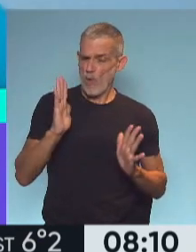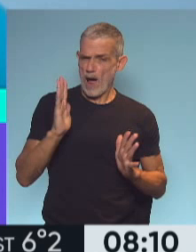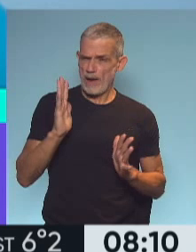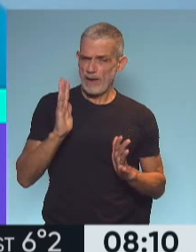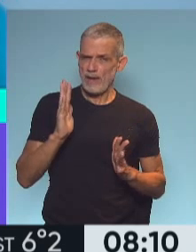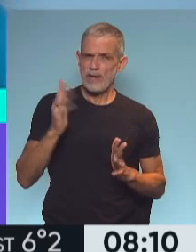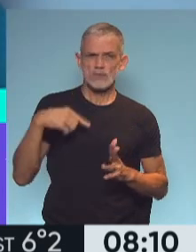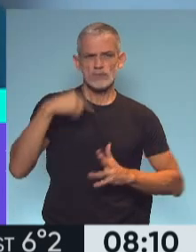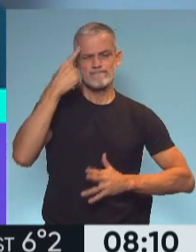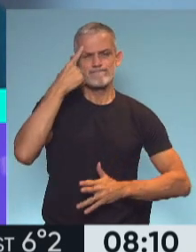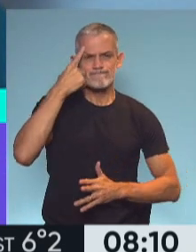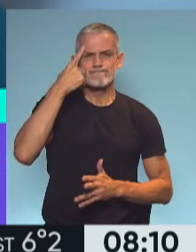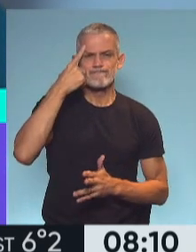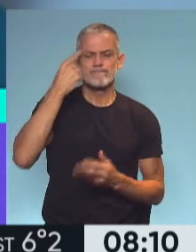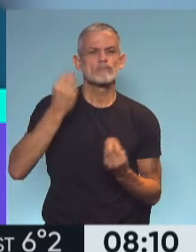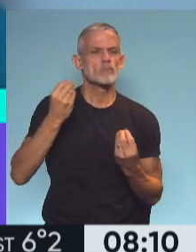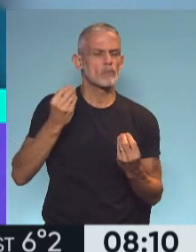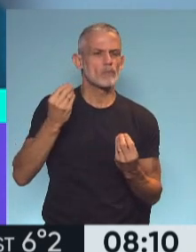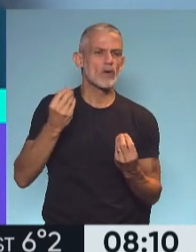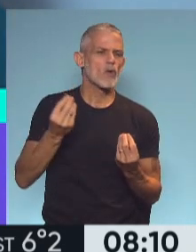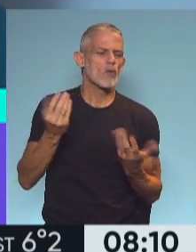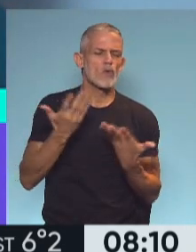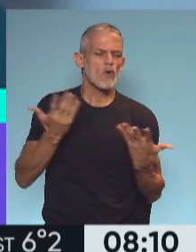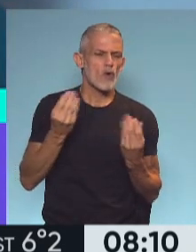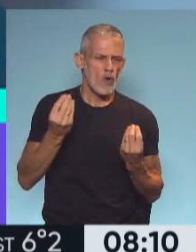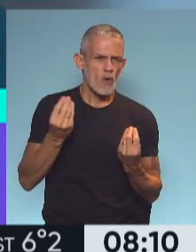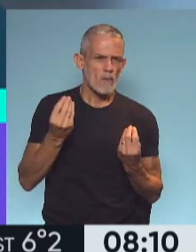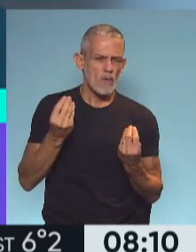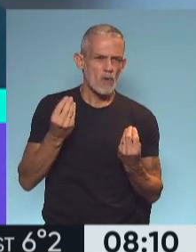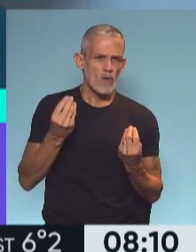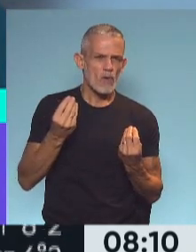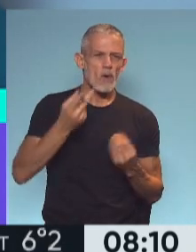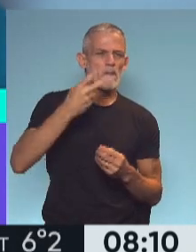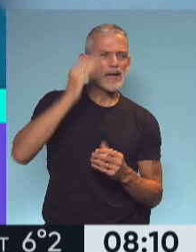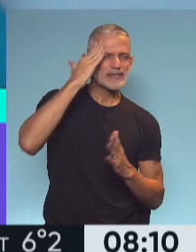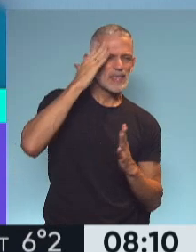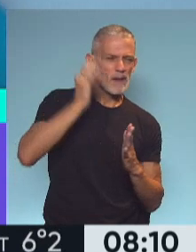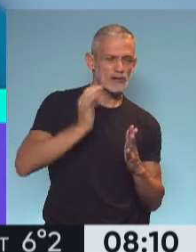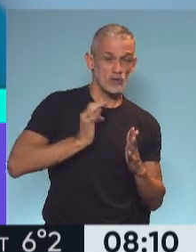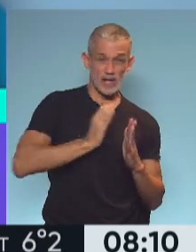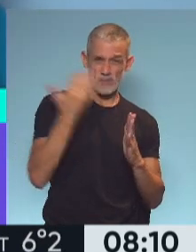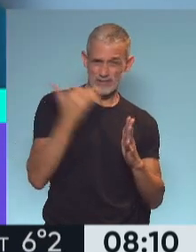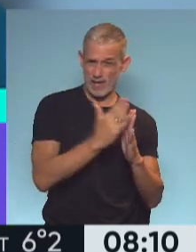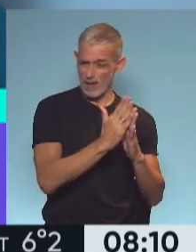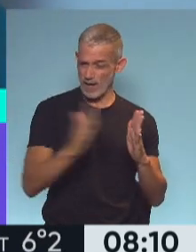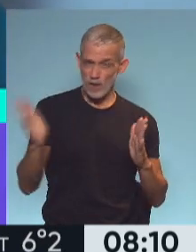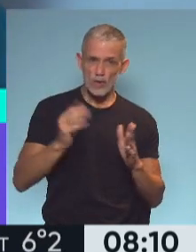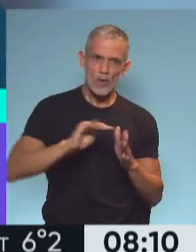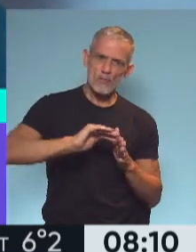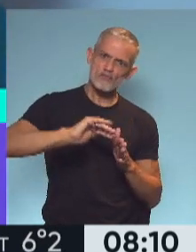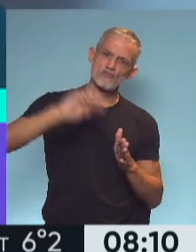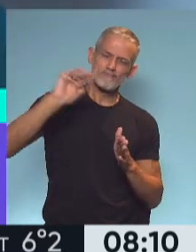lo que hay que preguntarse en este sentido es ¿cómo puede ser que desde el 20 de marzo del año pasado, en el pico de la